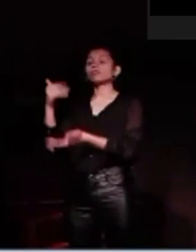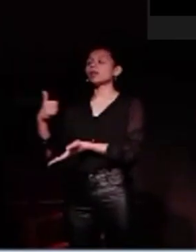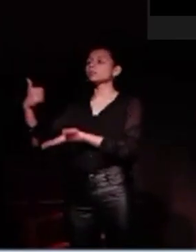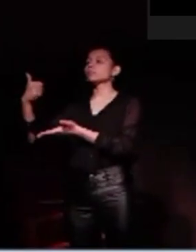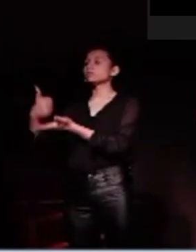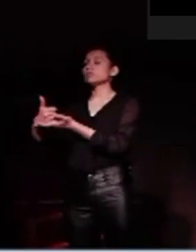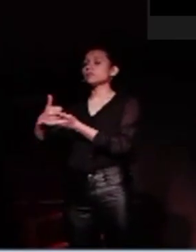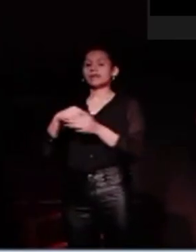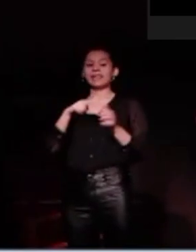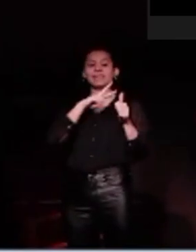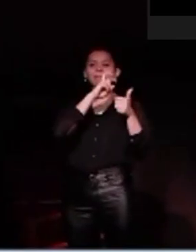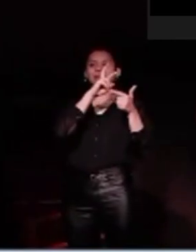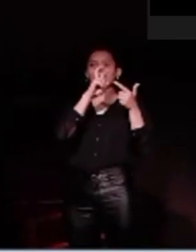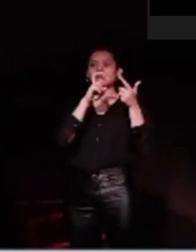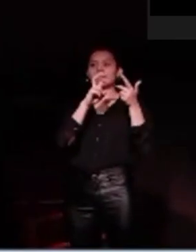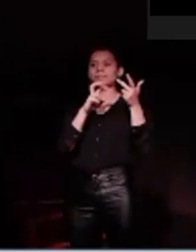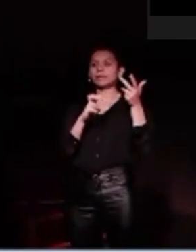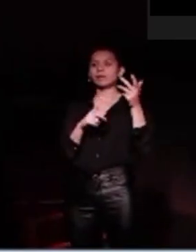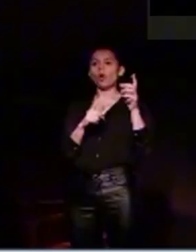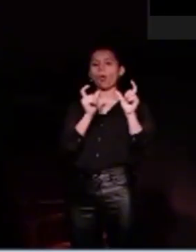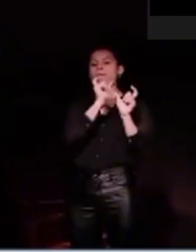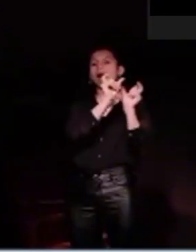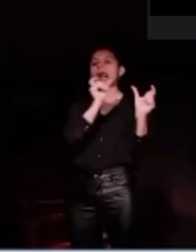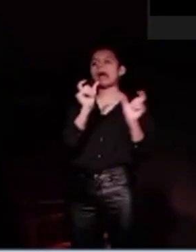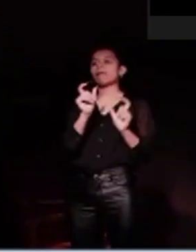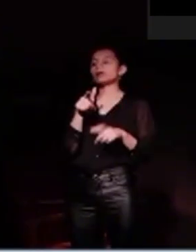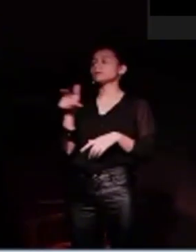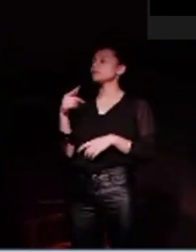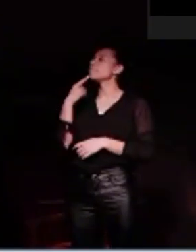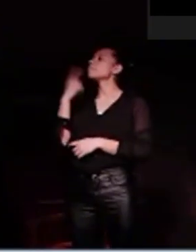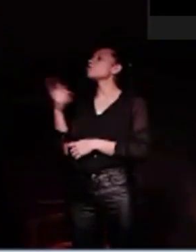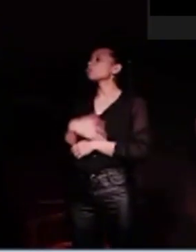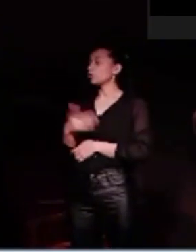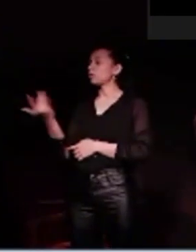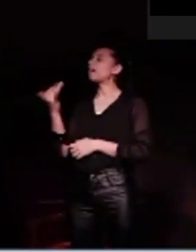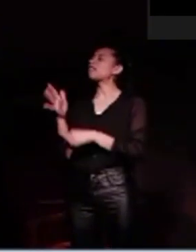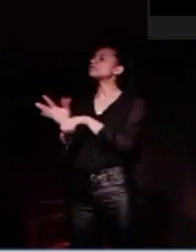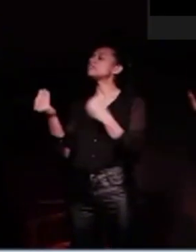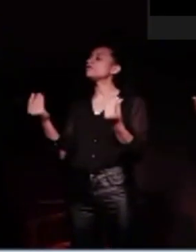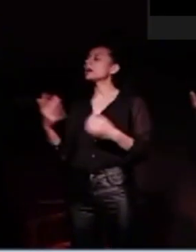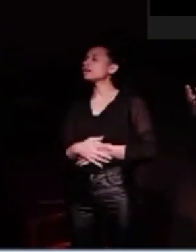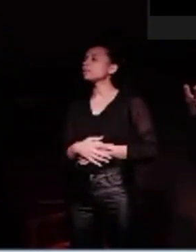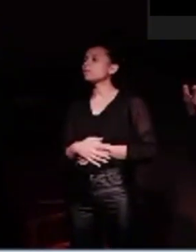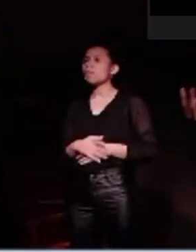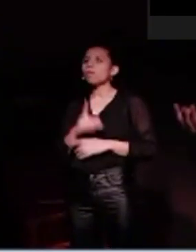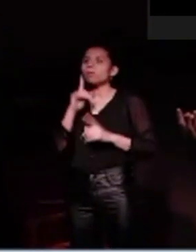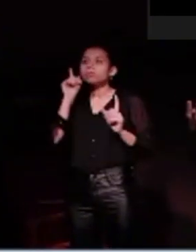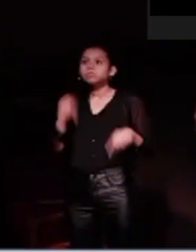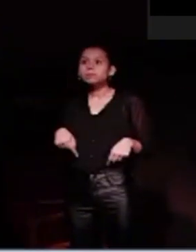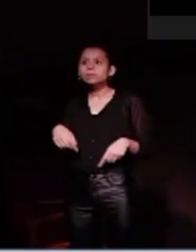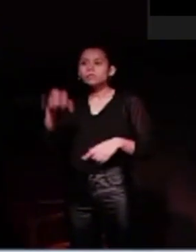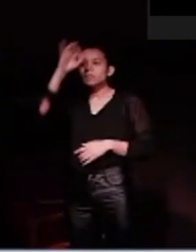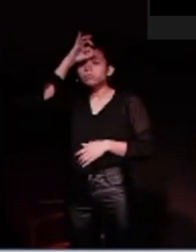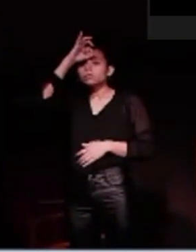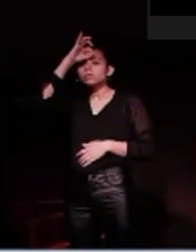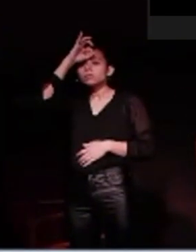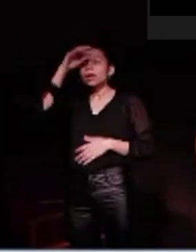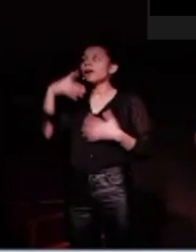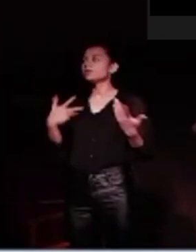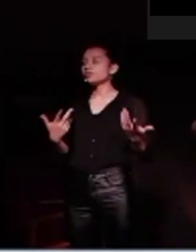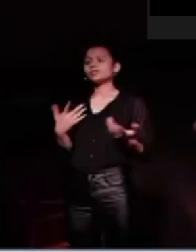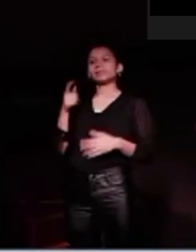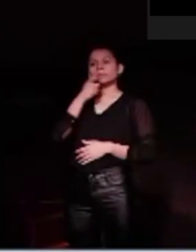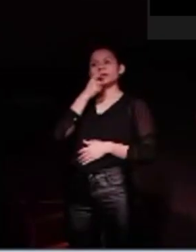manera distinta, no lo sé. Entonces, esa habilidad de yo tener que enseñarle a otra persona un término que yo